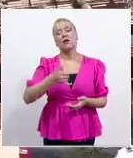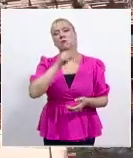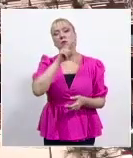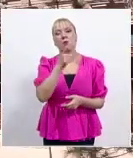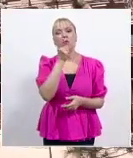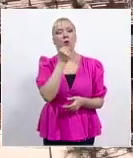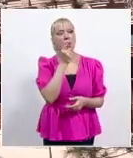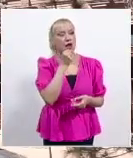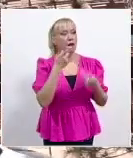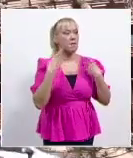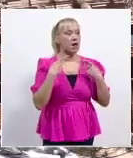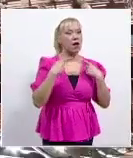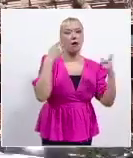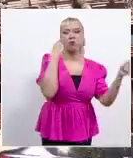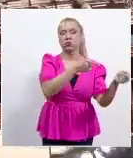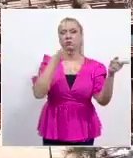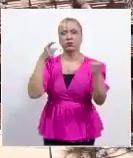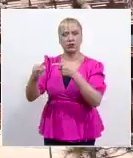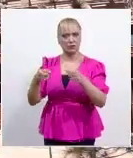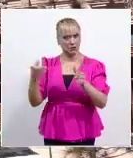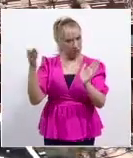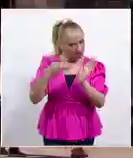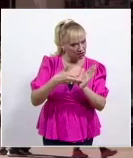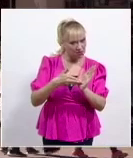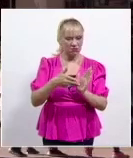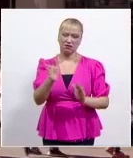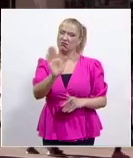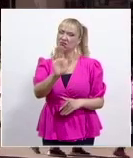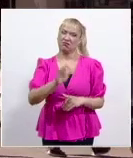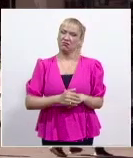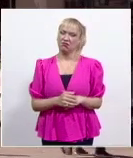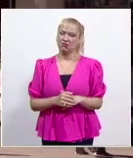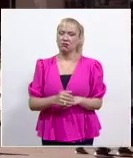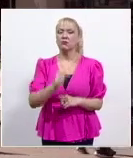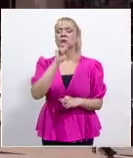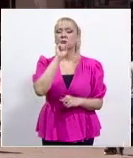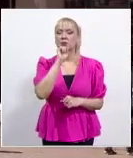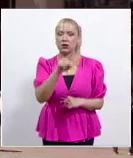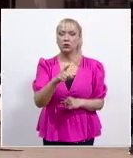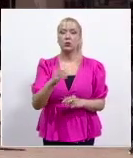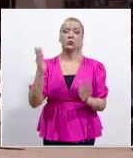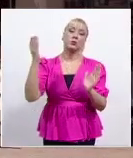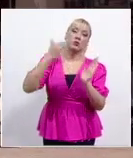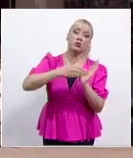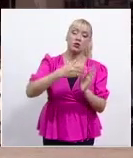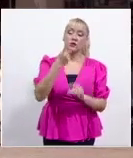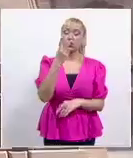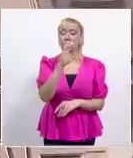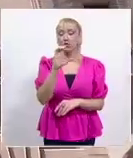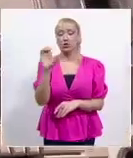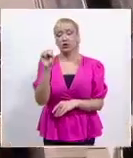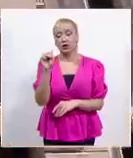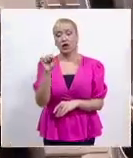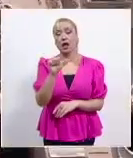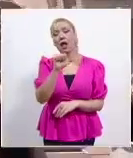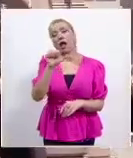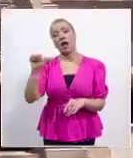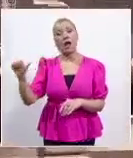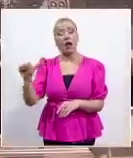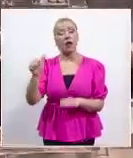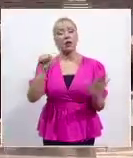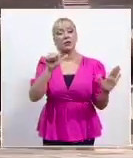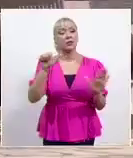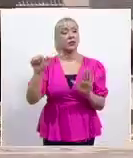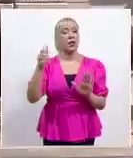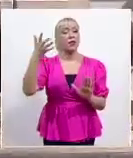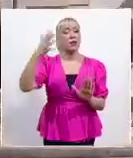cualquier persona o a policías. También invalidó disposiciones que sancionaban con multa de entre 260 y 610 pesos